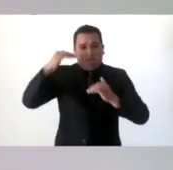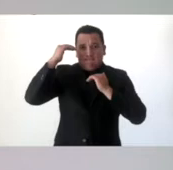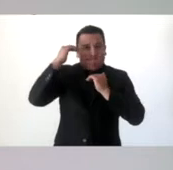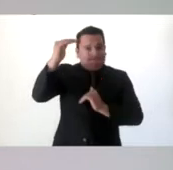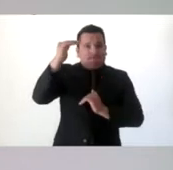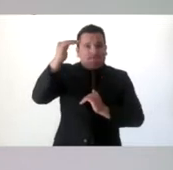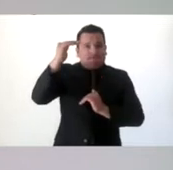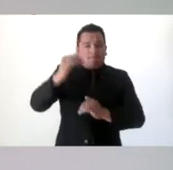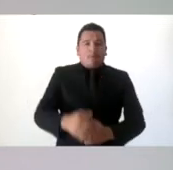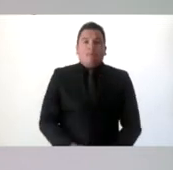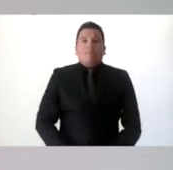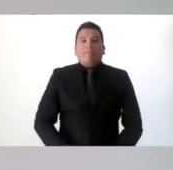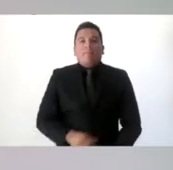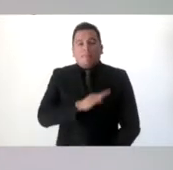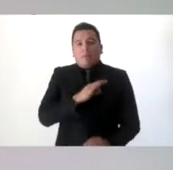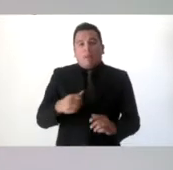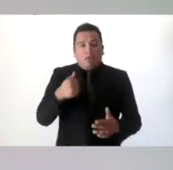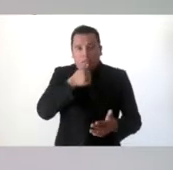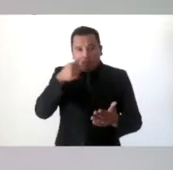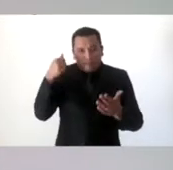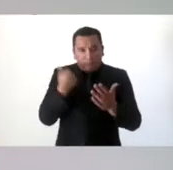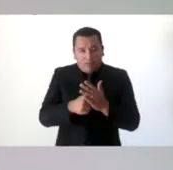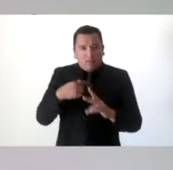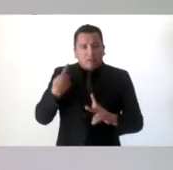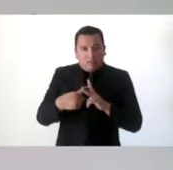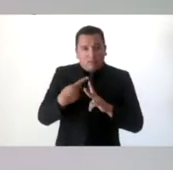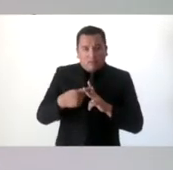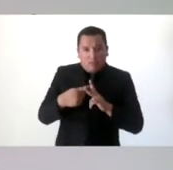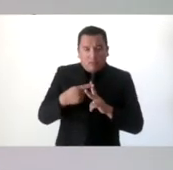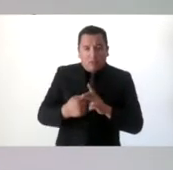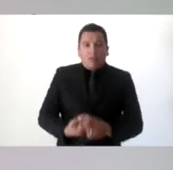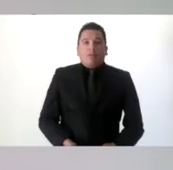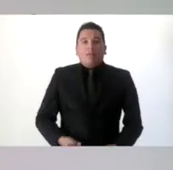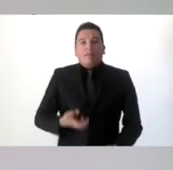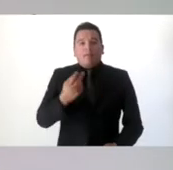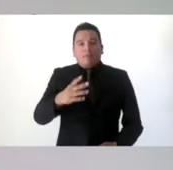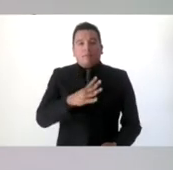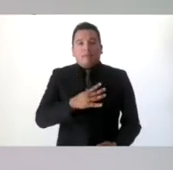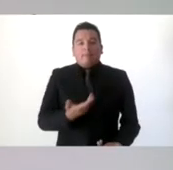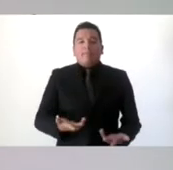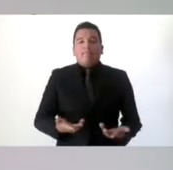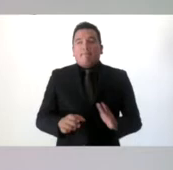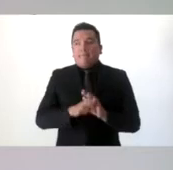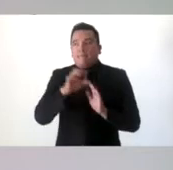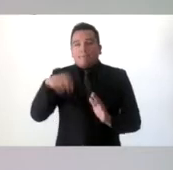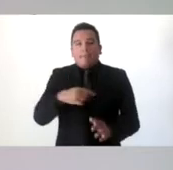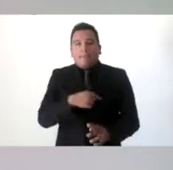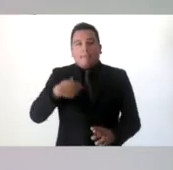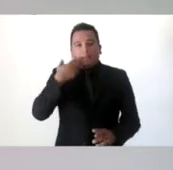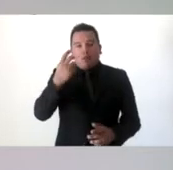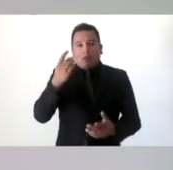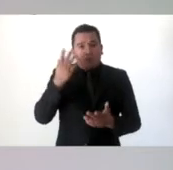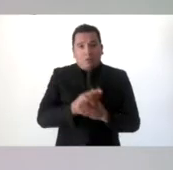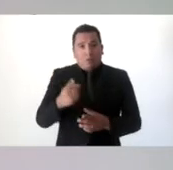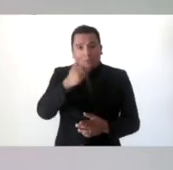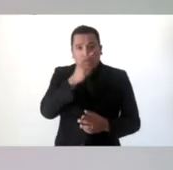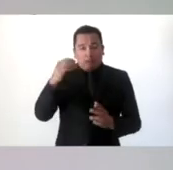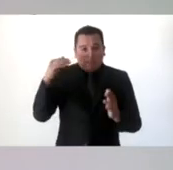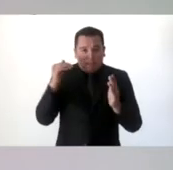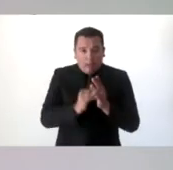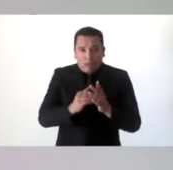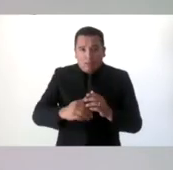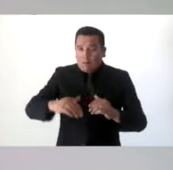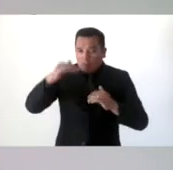votación postal que pudiéramos seguir enfrentando. Entonces el dilema es, ¿queremos que nada más voten esos